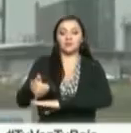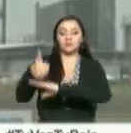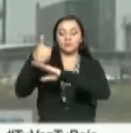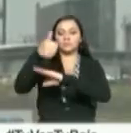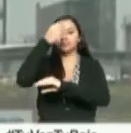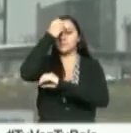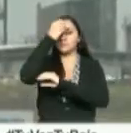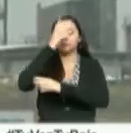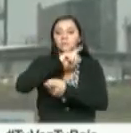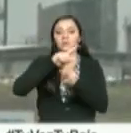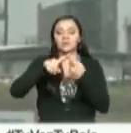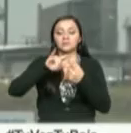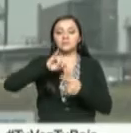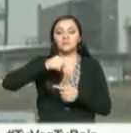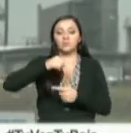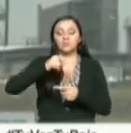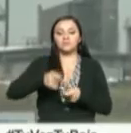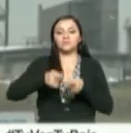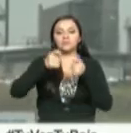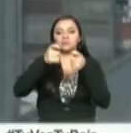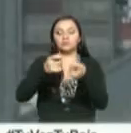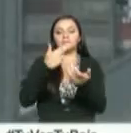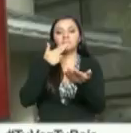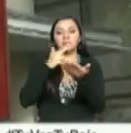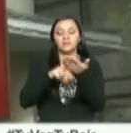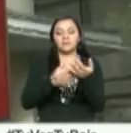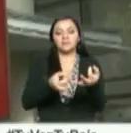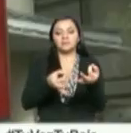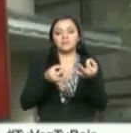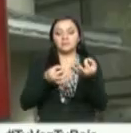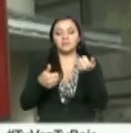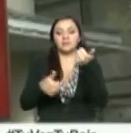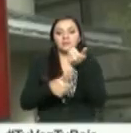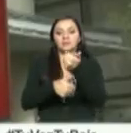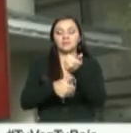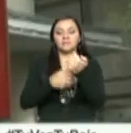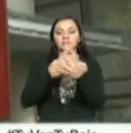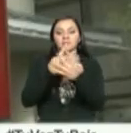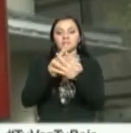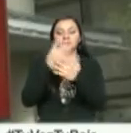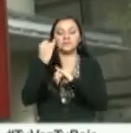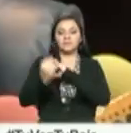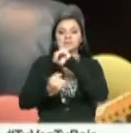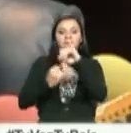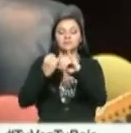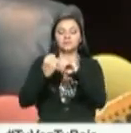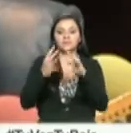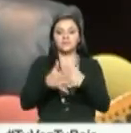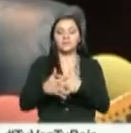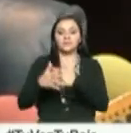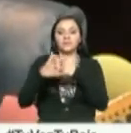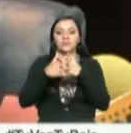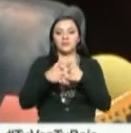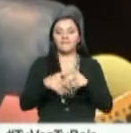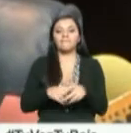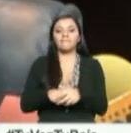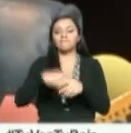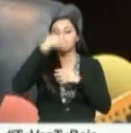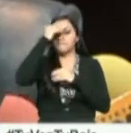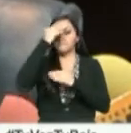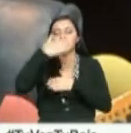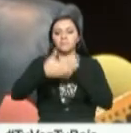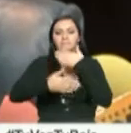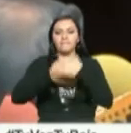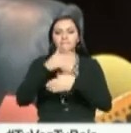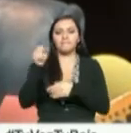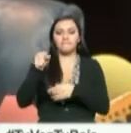informó que hasta este jueves entregará la solicitud de asistencia penal internacional a la embajada norteamericana. Si nos dan la información, avanzamos más